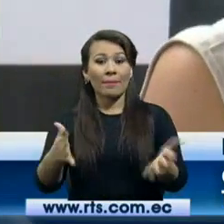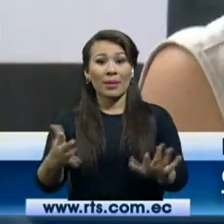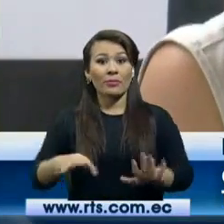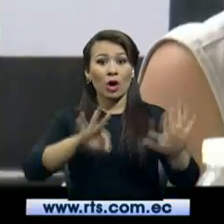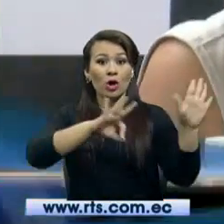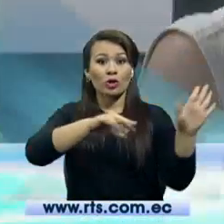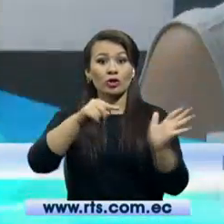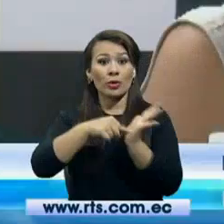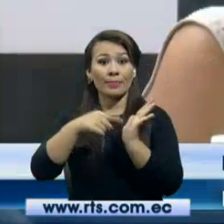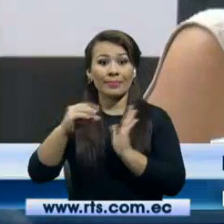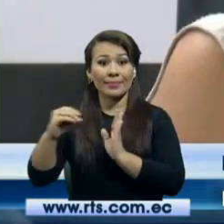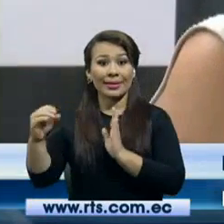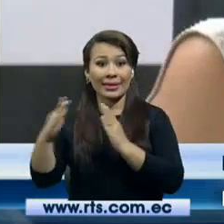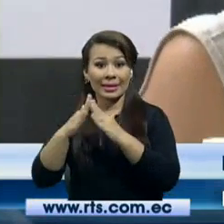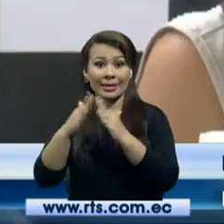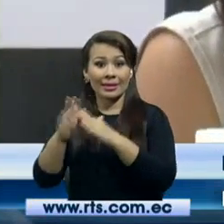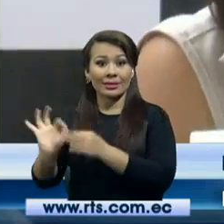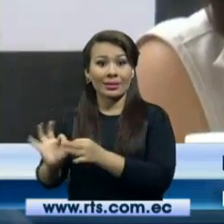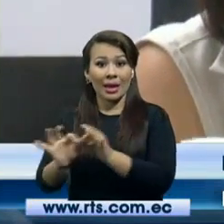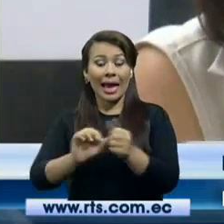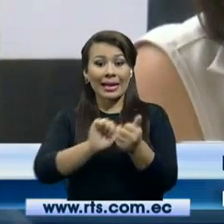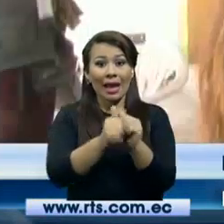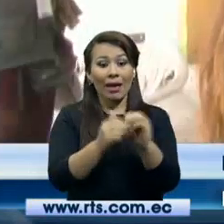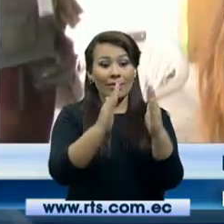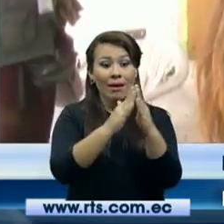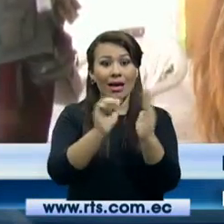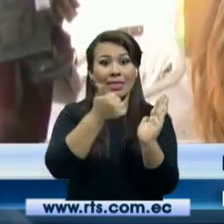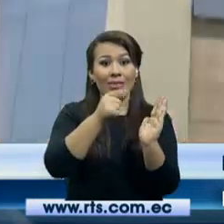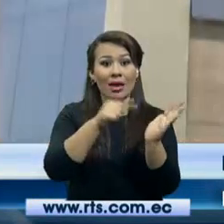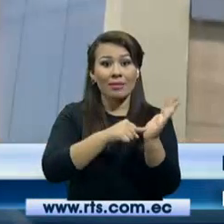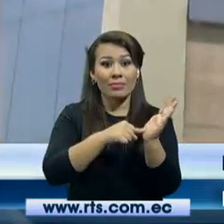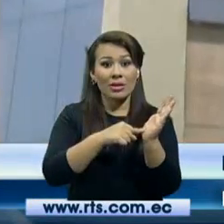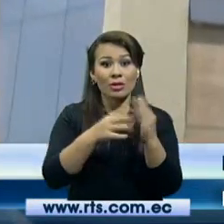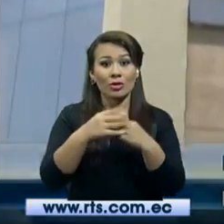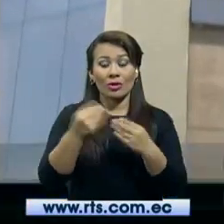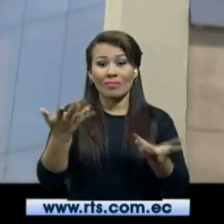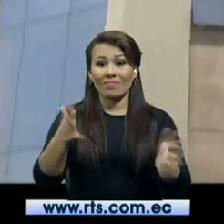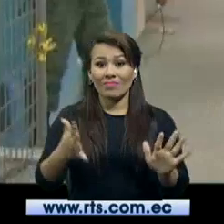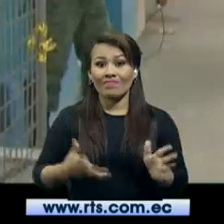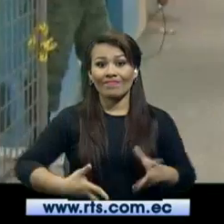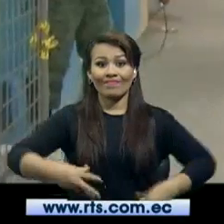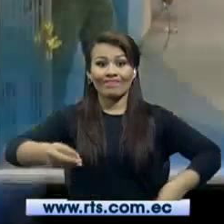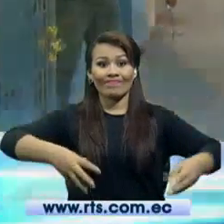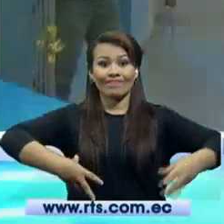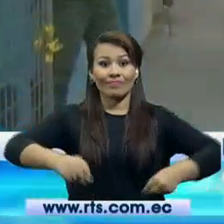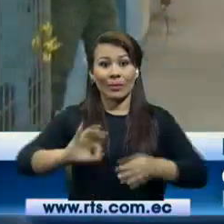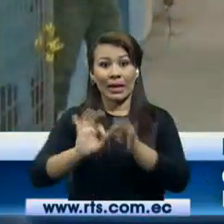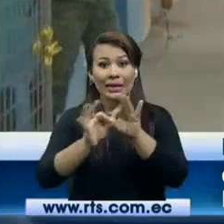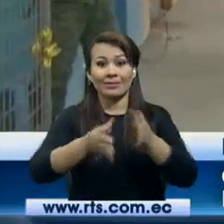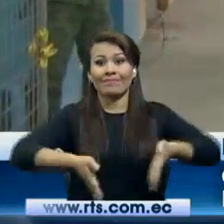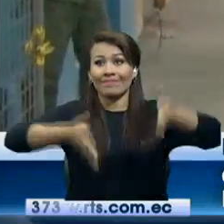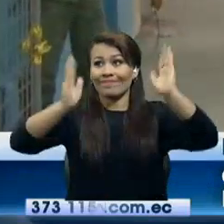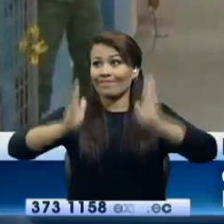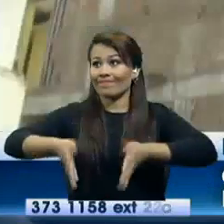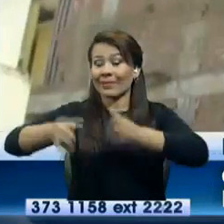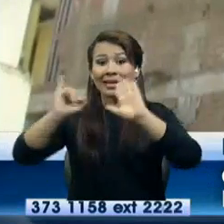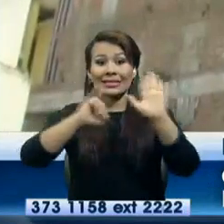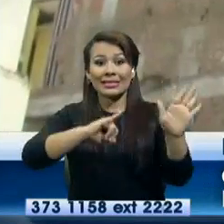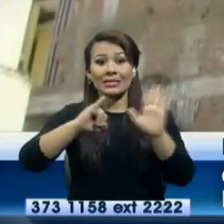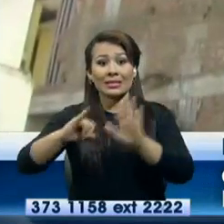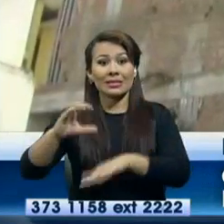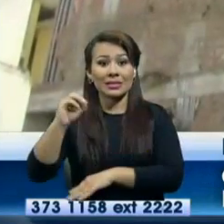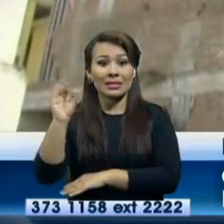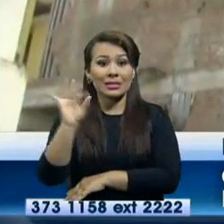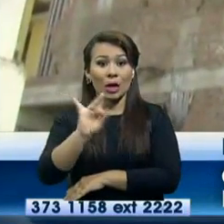8.000 viviendas. Ya, cada vivienda cuesta 10 mil dólares. Entre las estadísticas del terremoto, 668 fallecidos